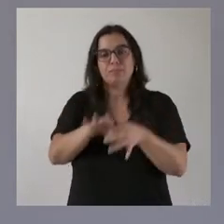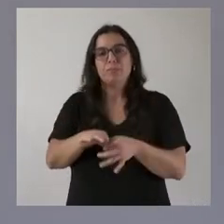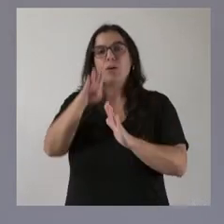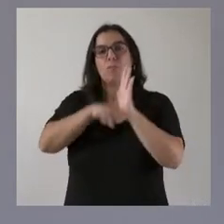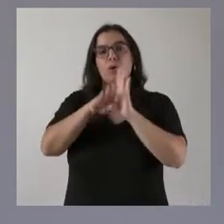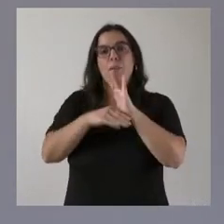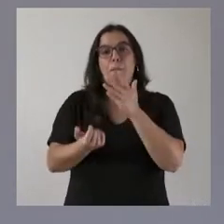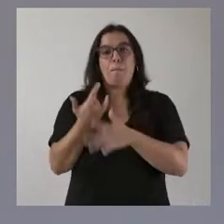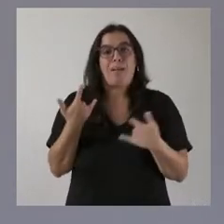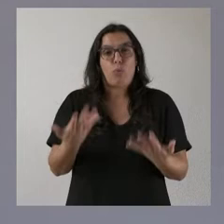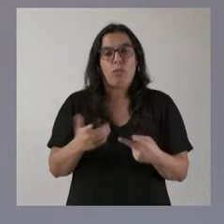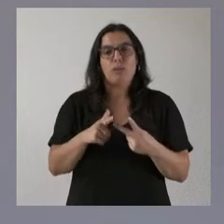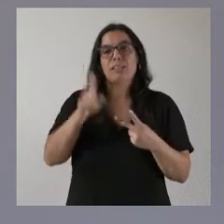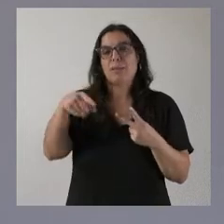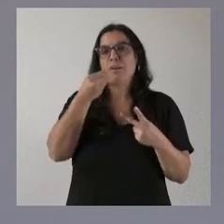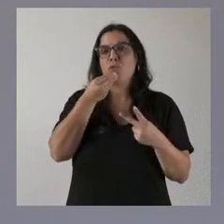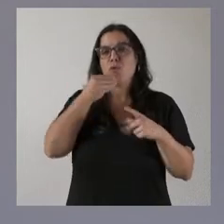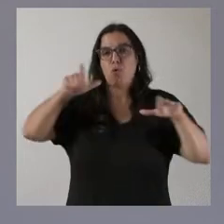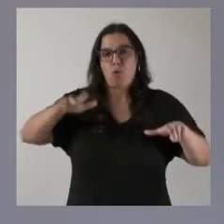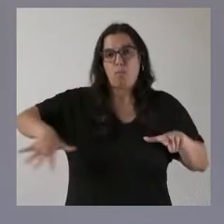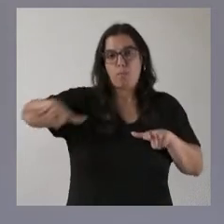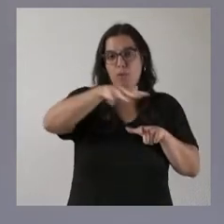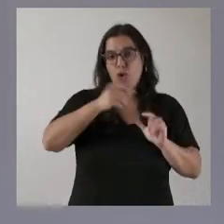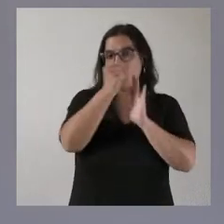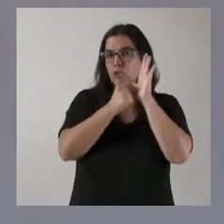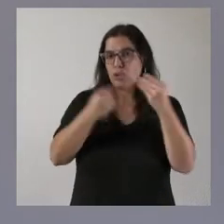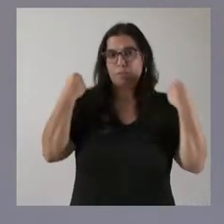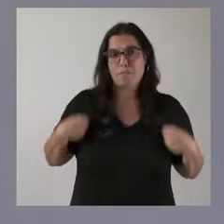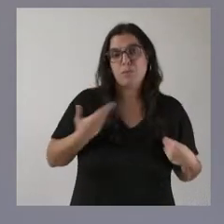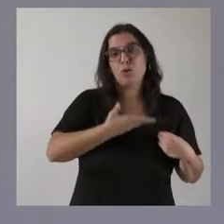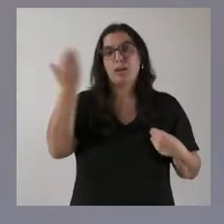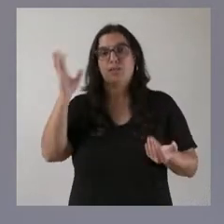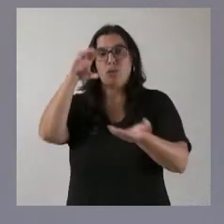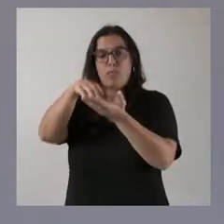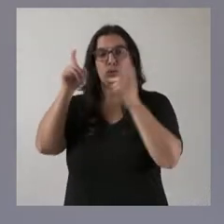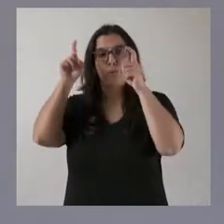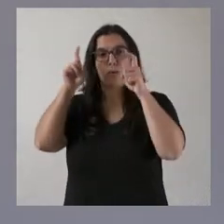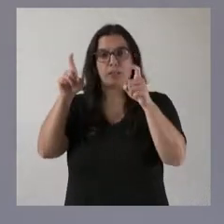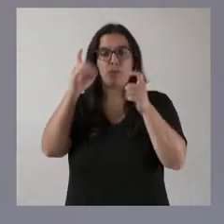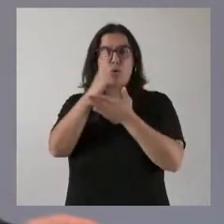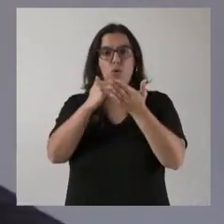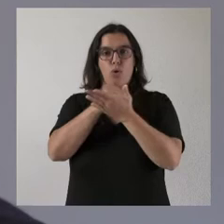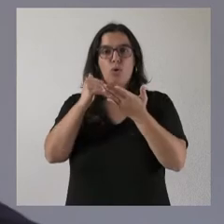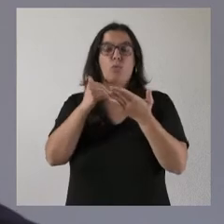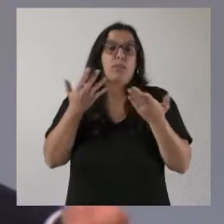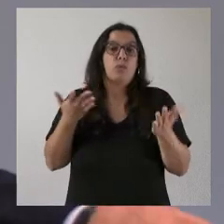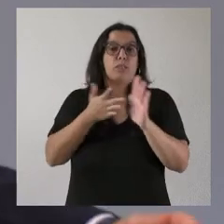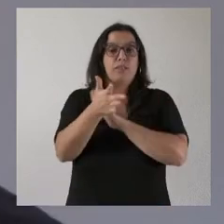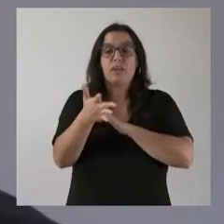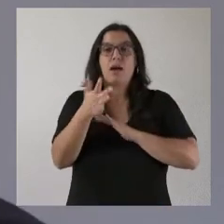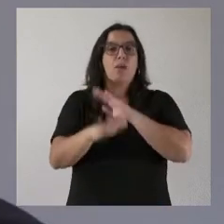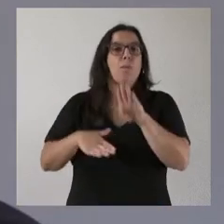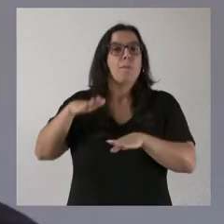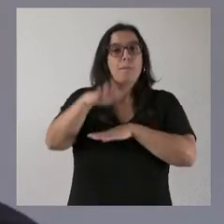programa madrugadores y con los comedores el además condiciones que el resto de los centros educativos de nuestra comunidad Autónoma y por tanto es el paso